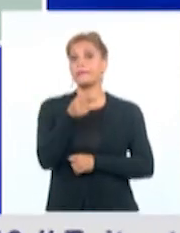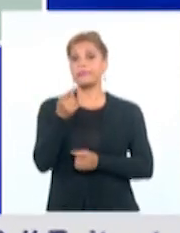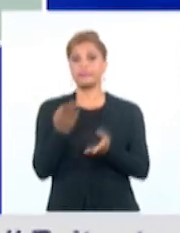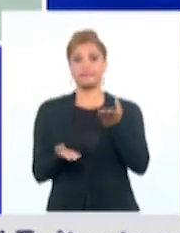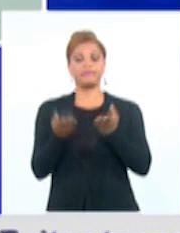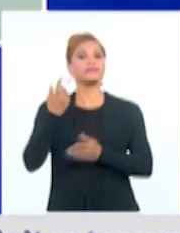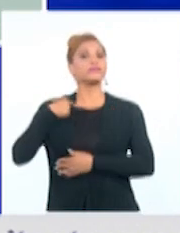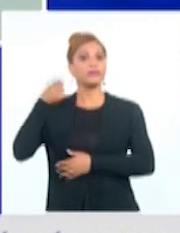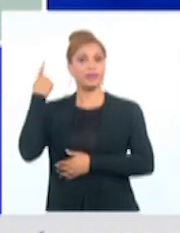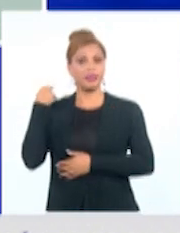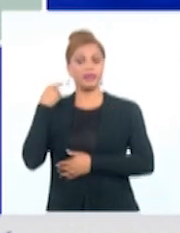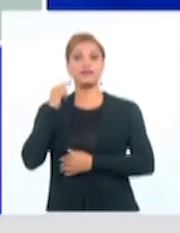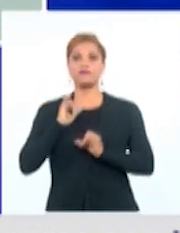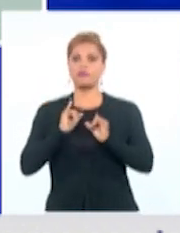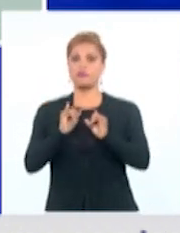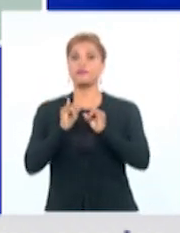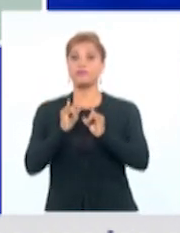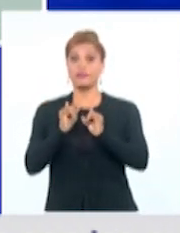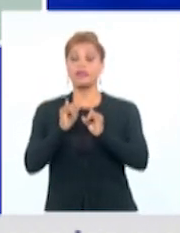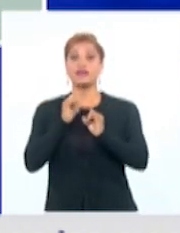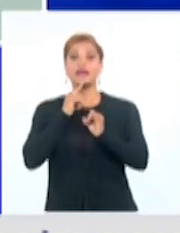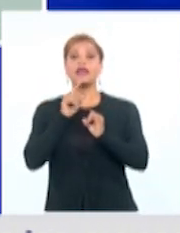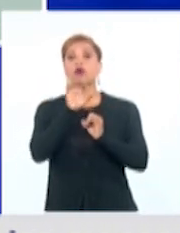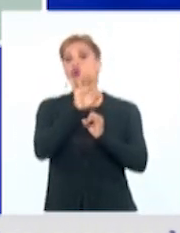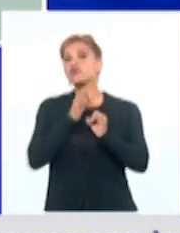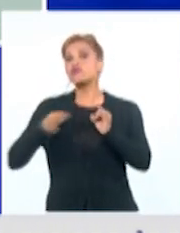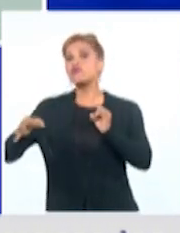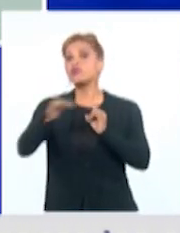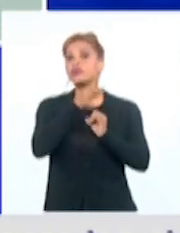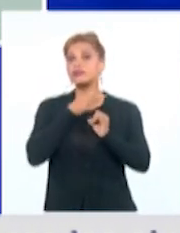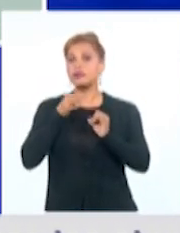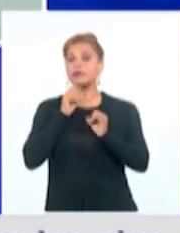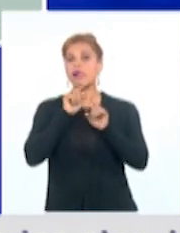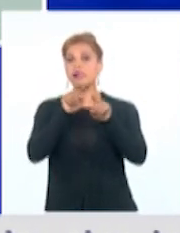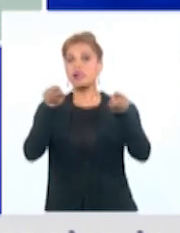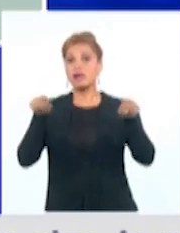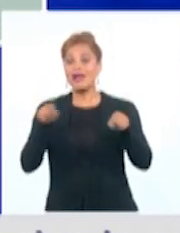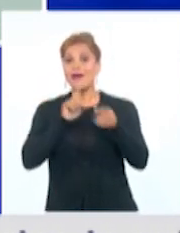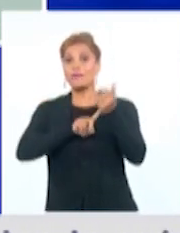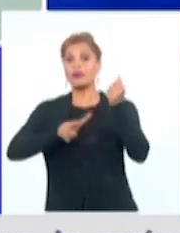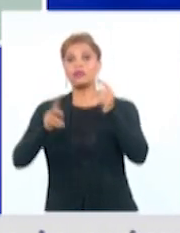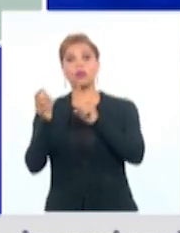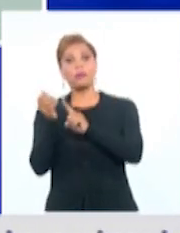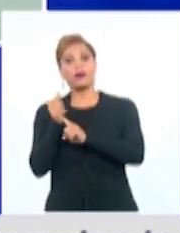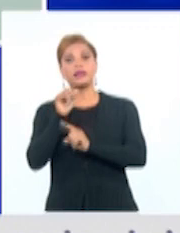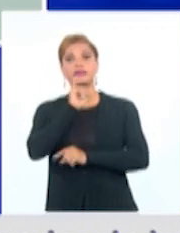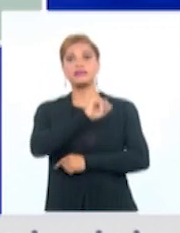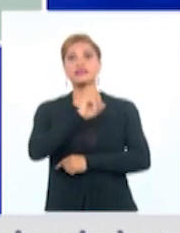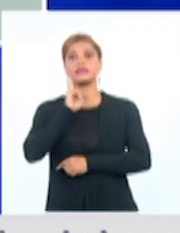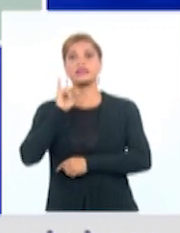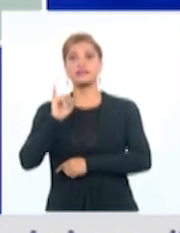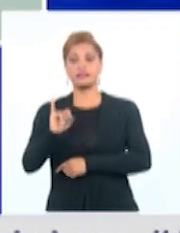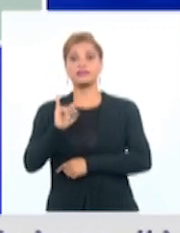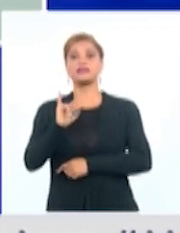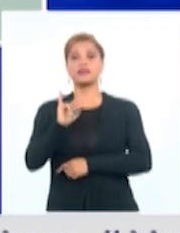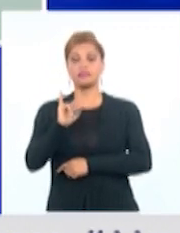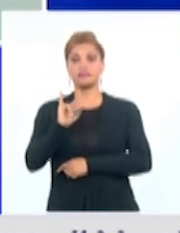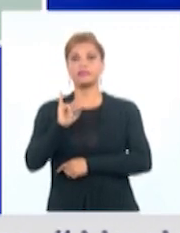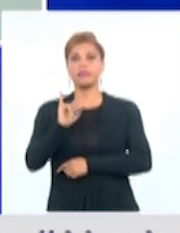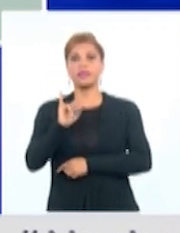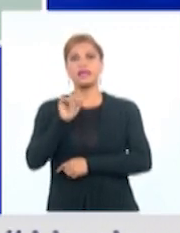reportados en la jornada anterior en sus 8 municipios. Puerto Padre, con 66 casos positivos autóctonos,